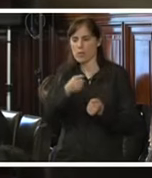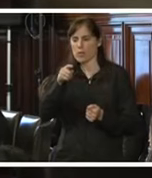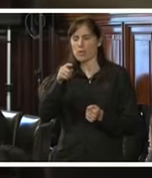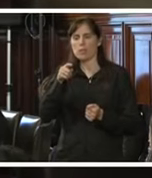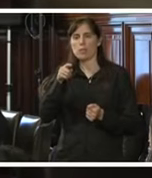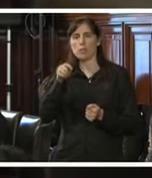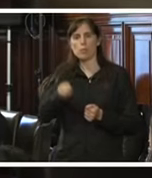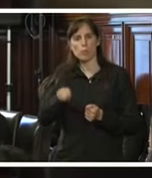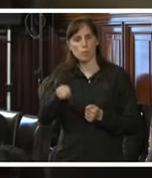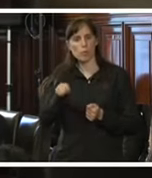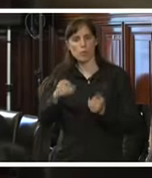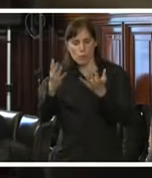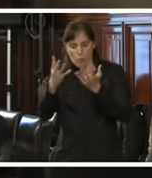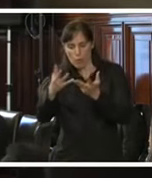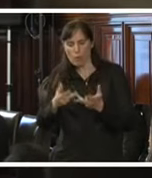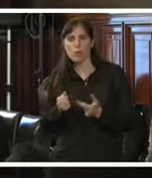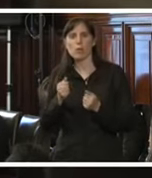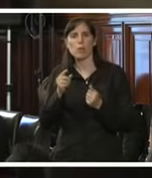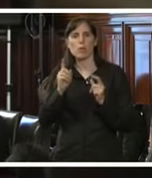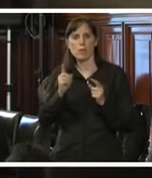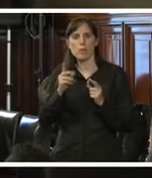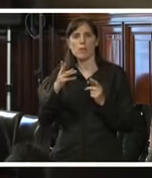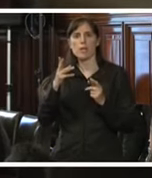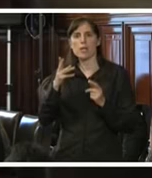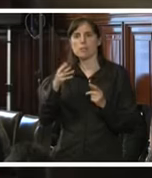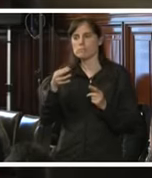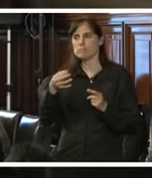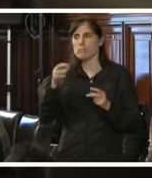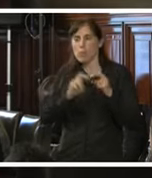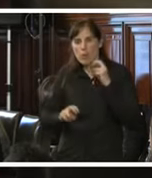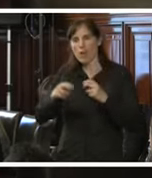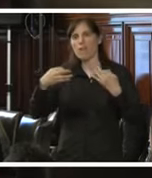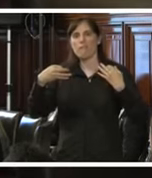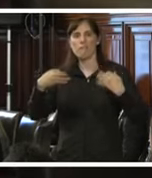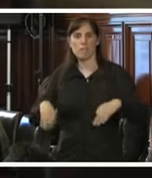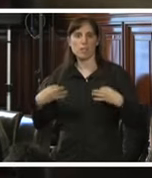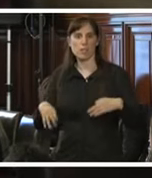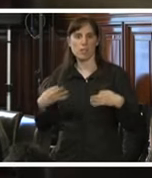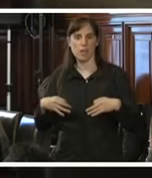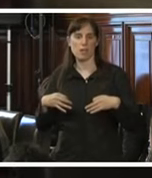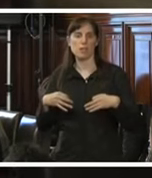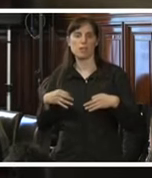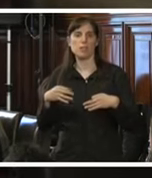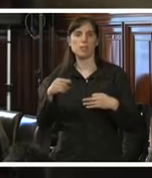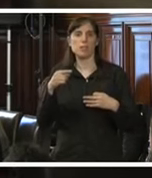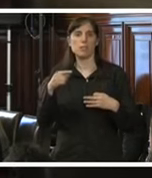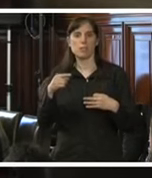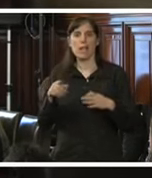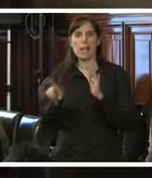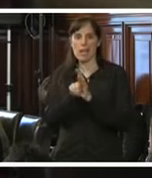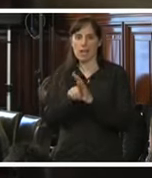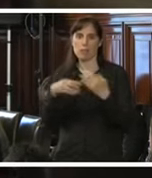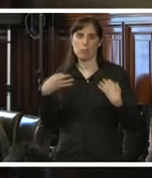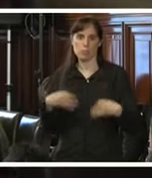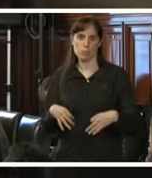garantías, la aspiración constitucional de que surja la verdad de lo objetivamente demostrado y de la correcta aplicación de que la ley no se cumple.